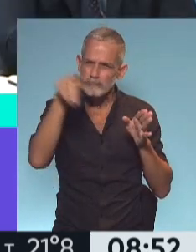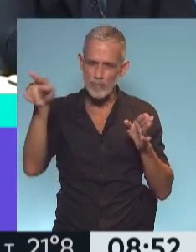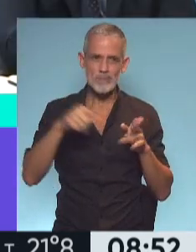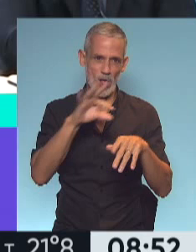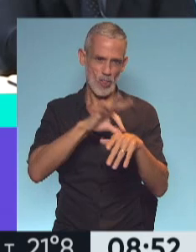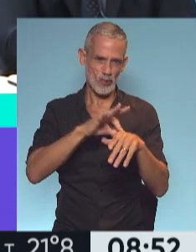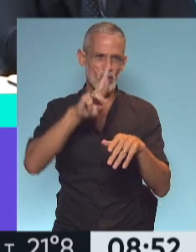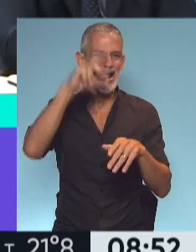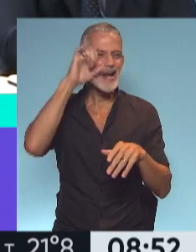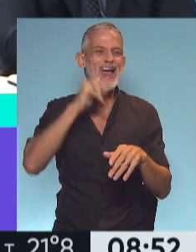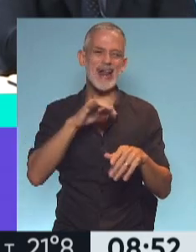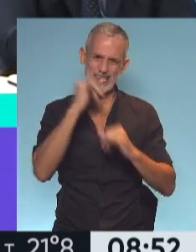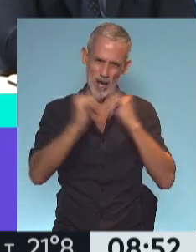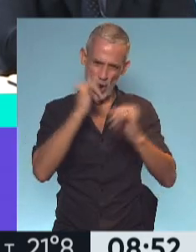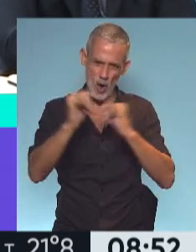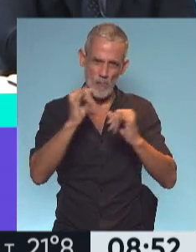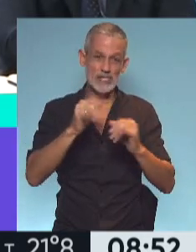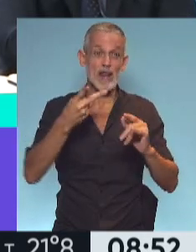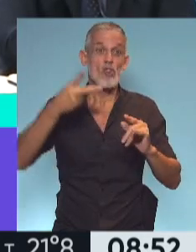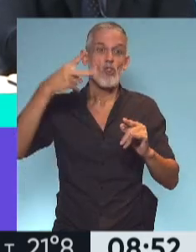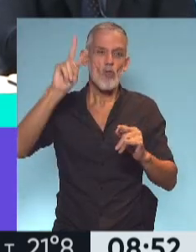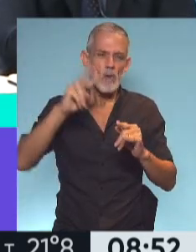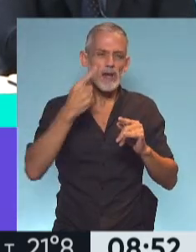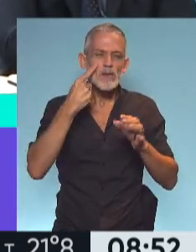situación epidemiológica. Tenemos el doble de